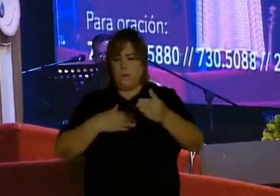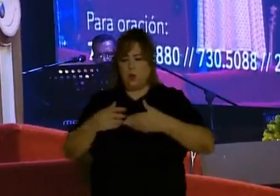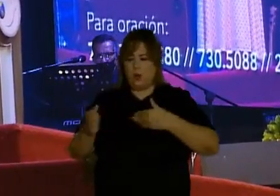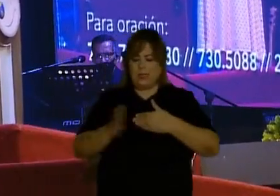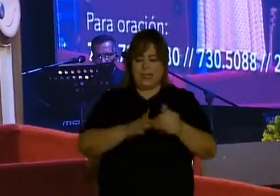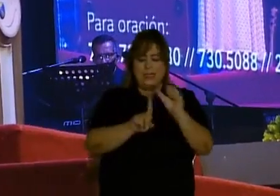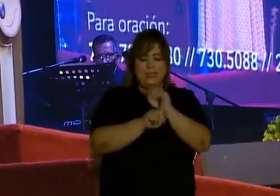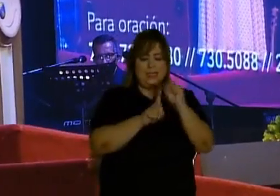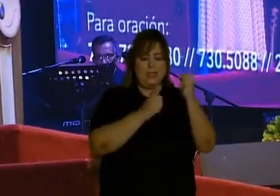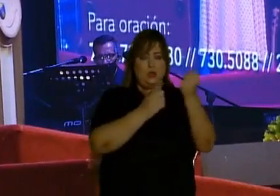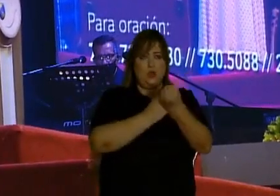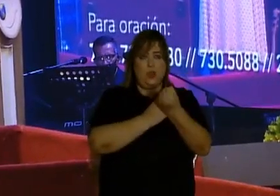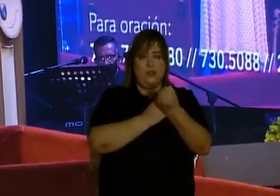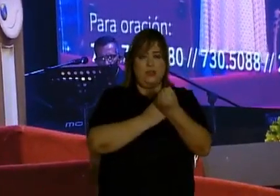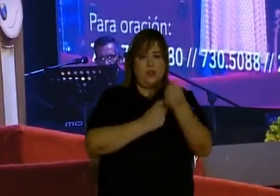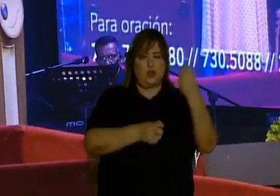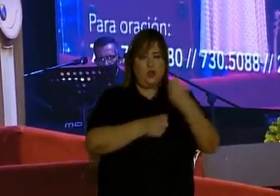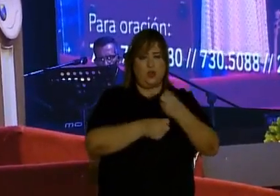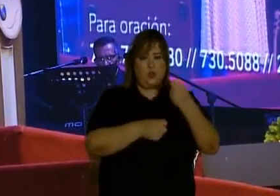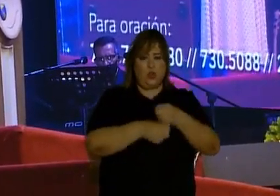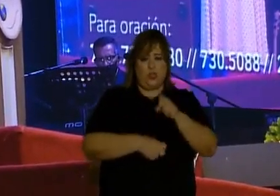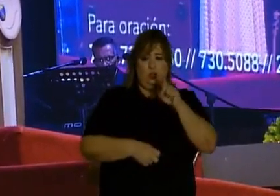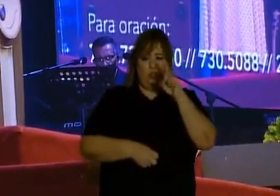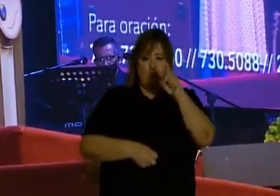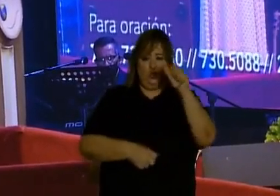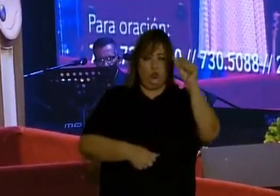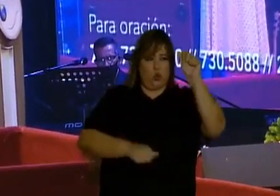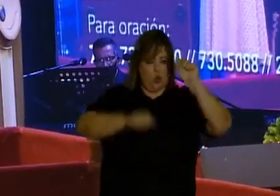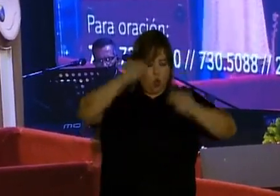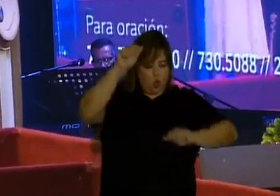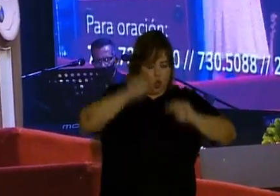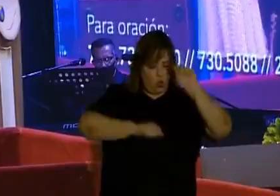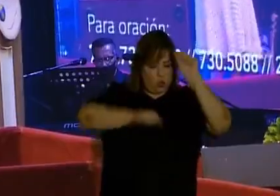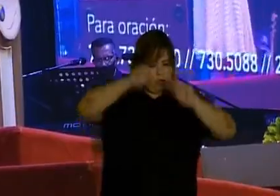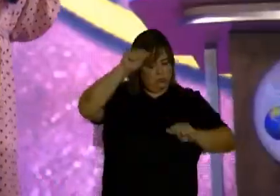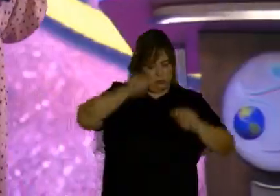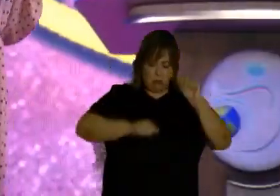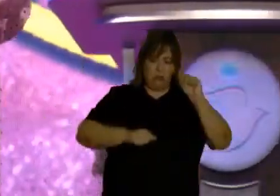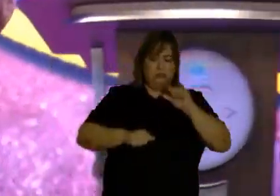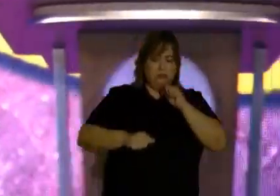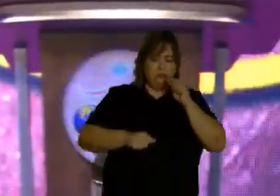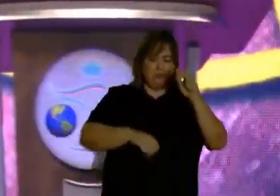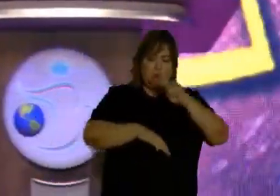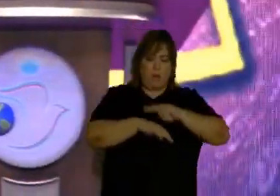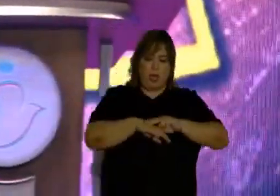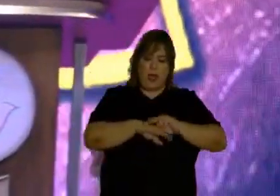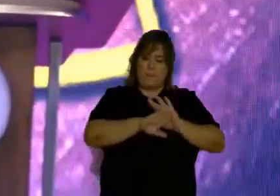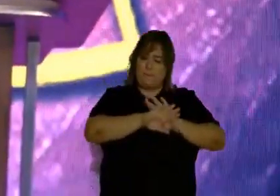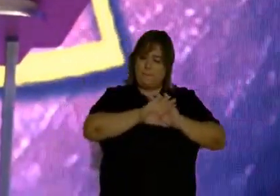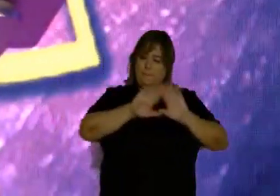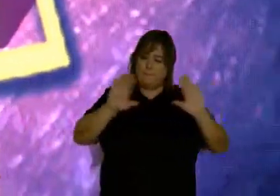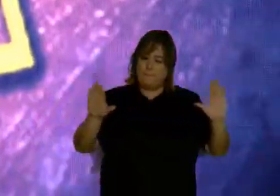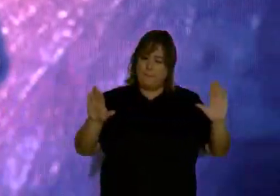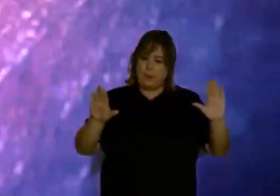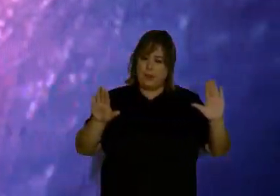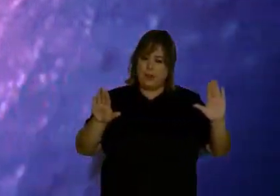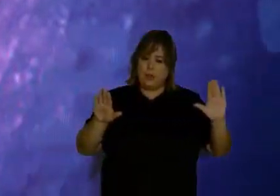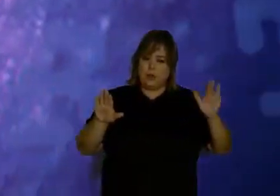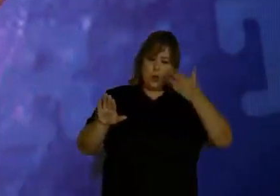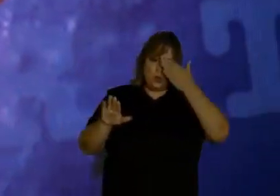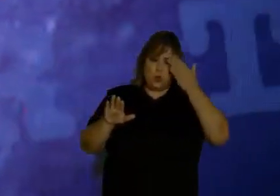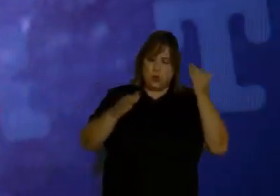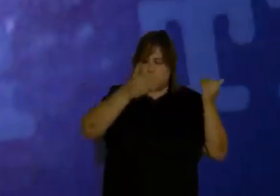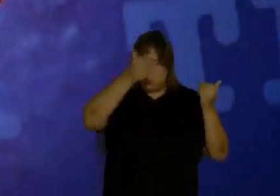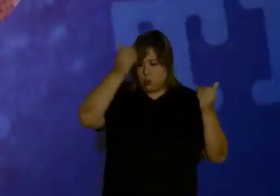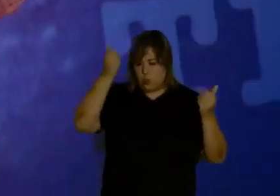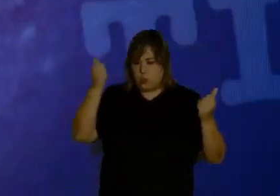Lo que no te puedes permitir es que la duda permanezca. Tú no puedes darle lugar al enemigo. Todo pensamiento que venga contra